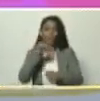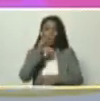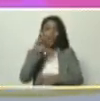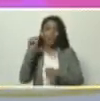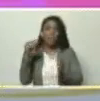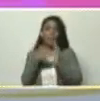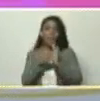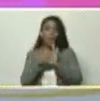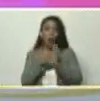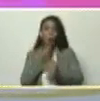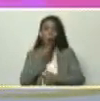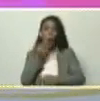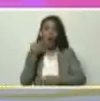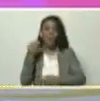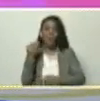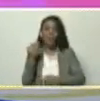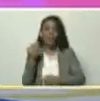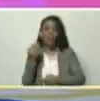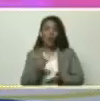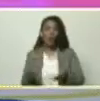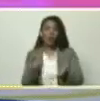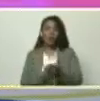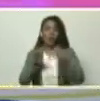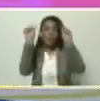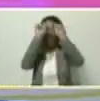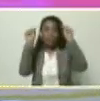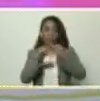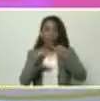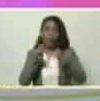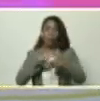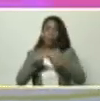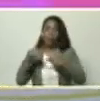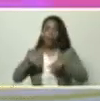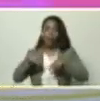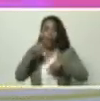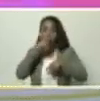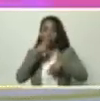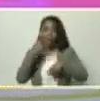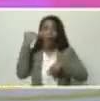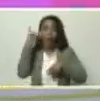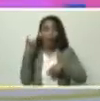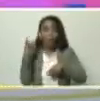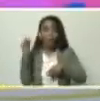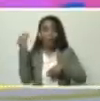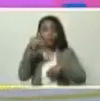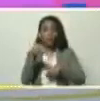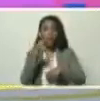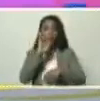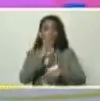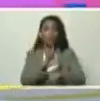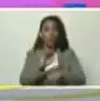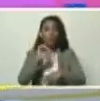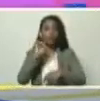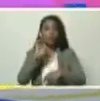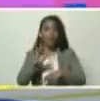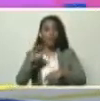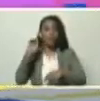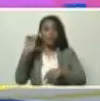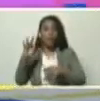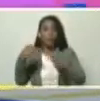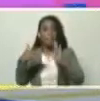30.000 jóvenes de nuevo en el sistema. Entonces, este año tenemos para asignar a